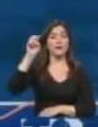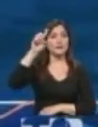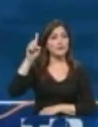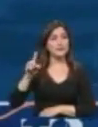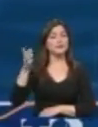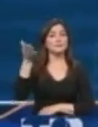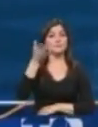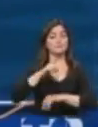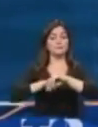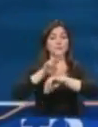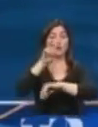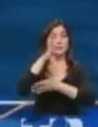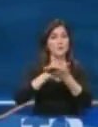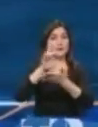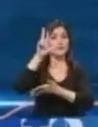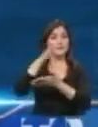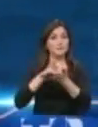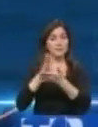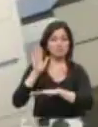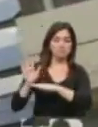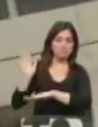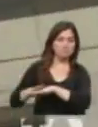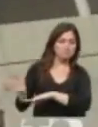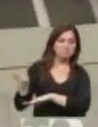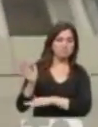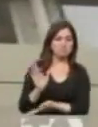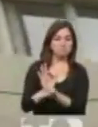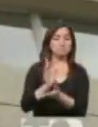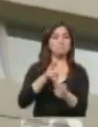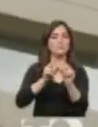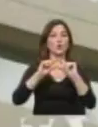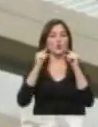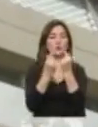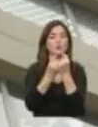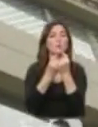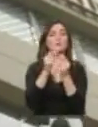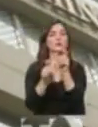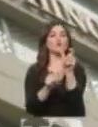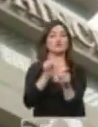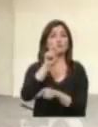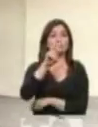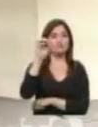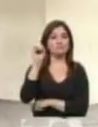las 14:30 y 15:30. Ellos forman parte de un grupo de 20 personas que han sido